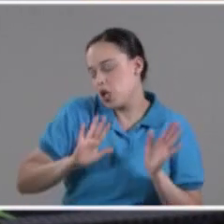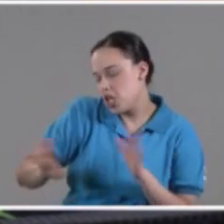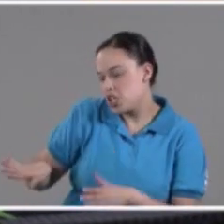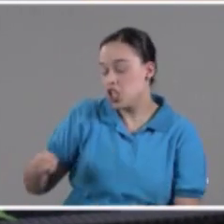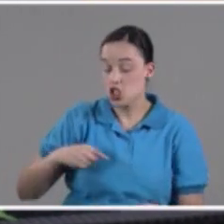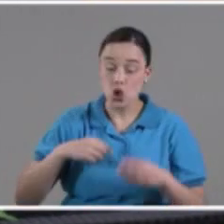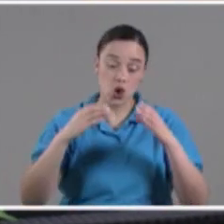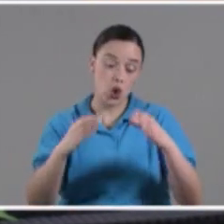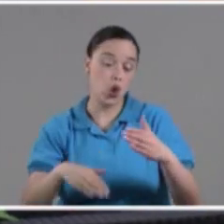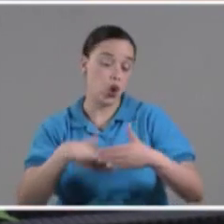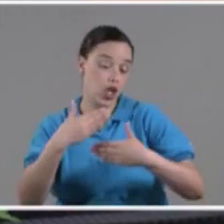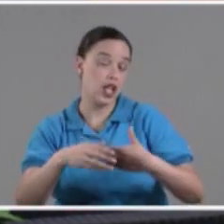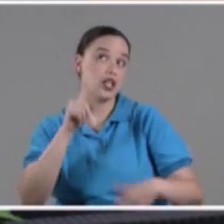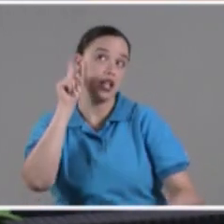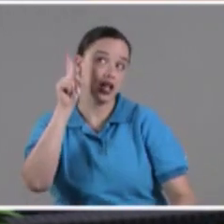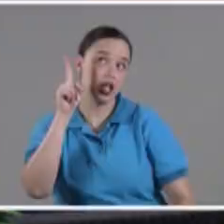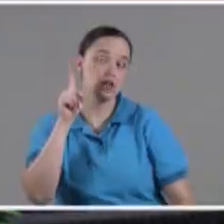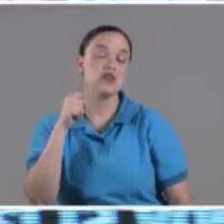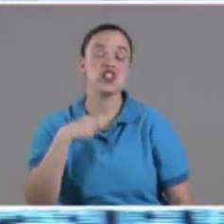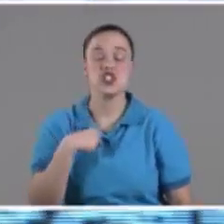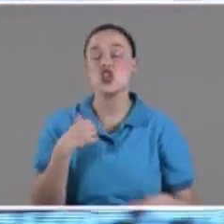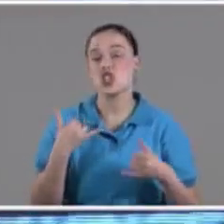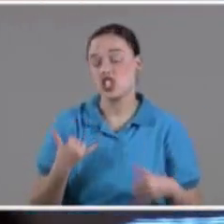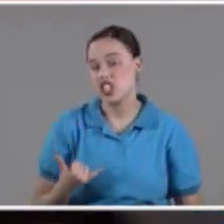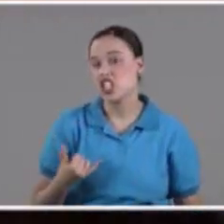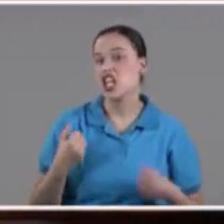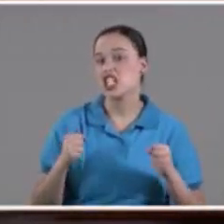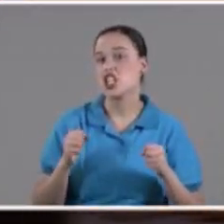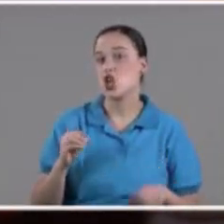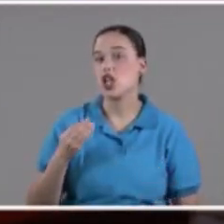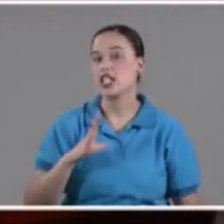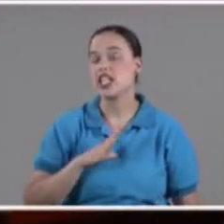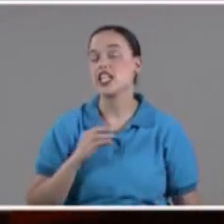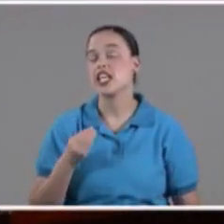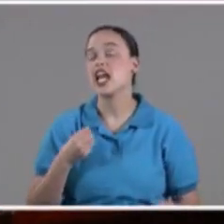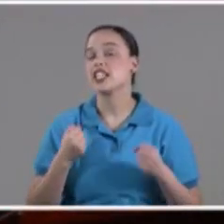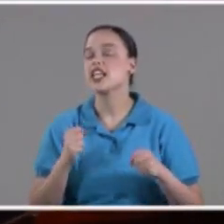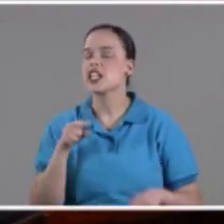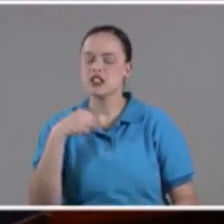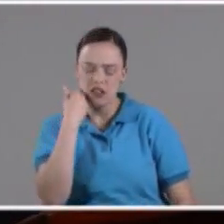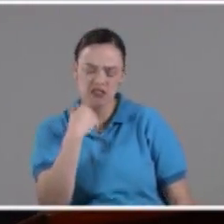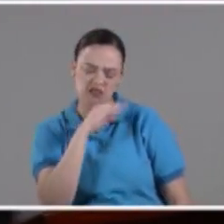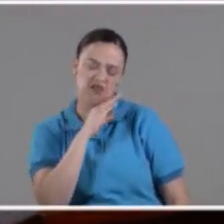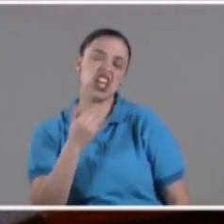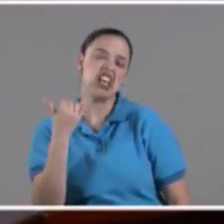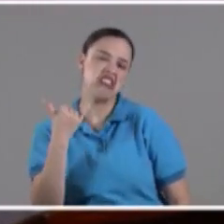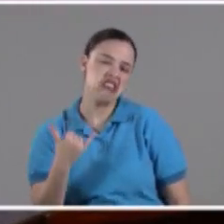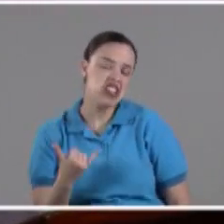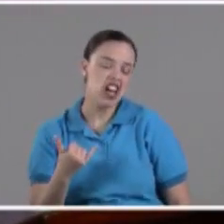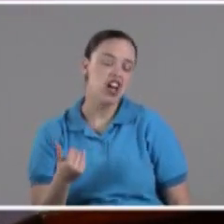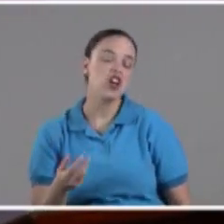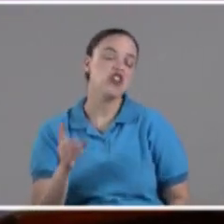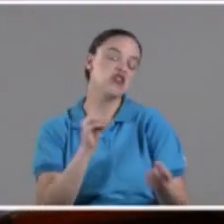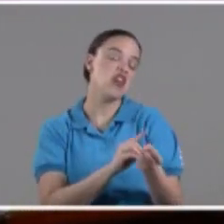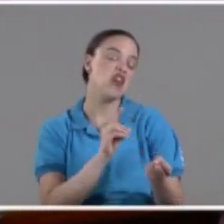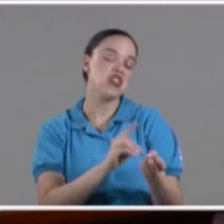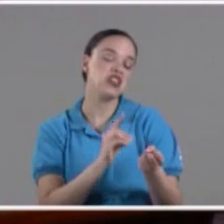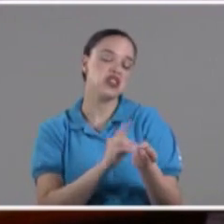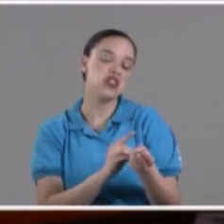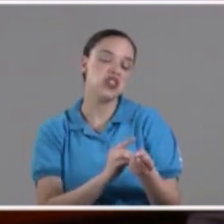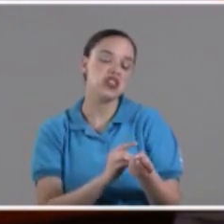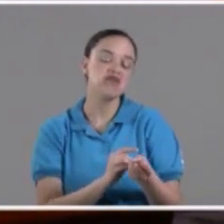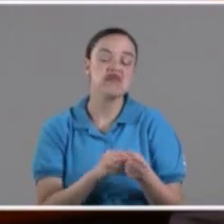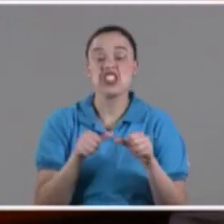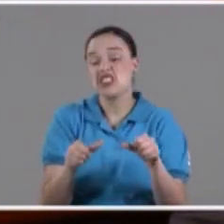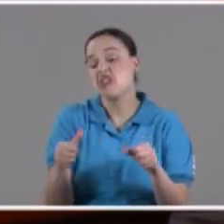de ti yo ya hice lo que tenía que hacer en esta enfermedad Ya fui al médico ya me sujeté y tomo sigo